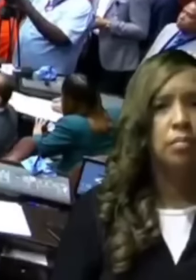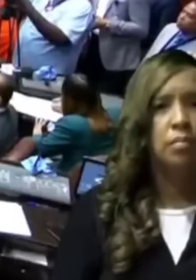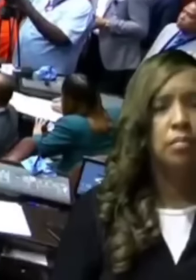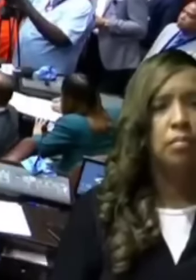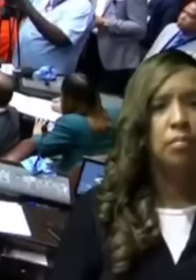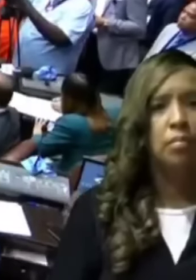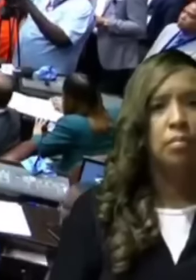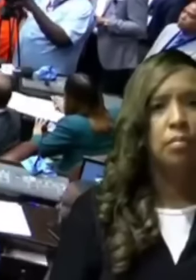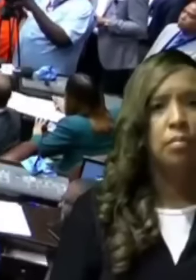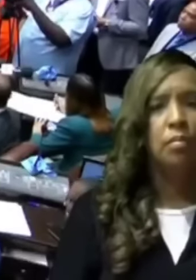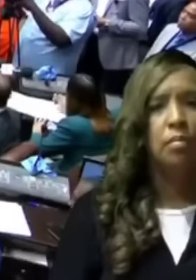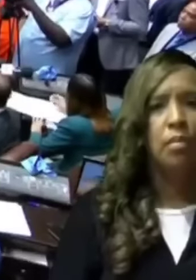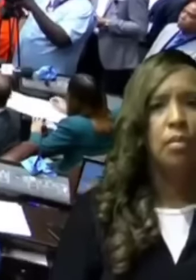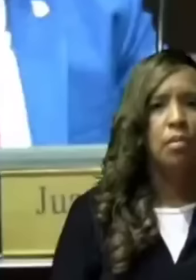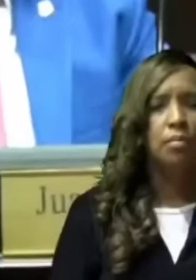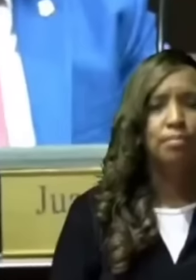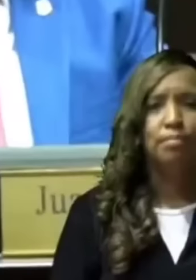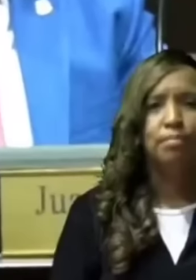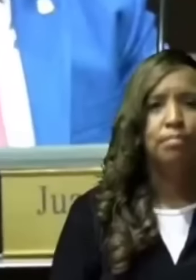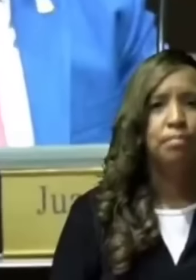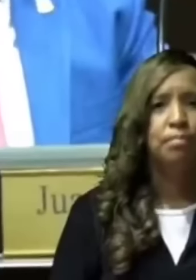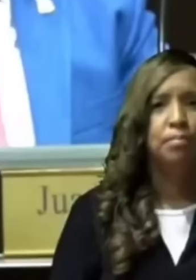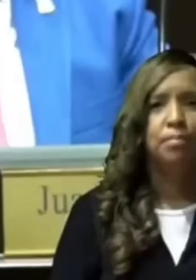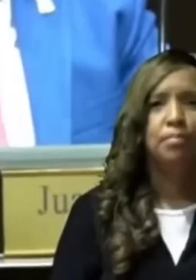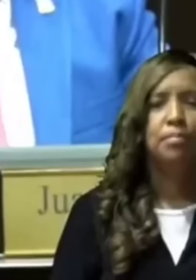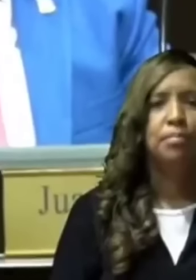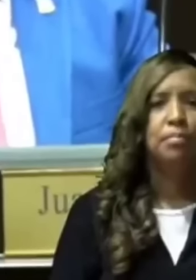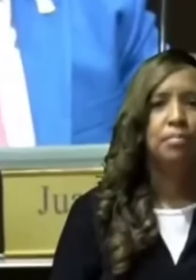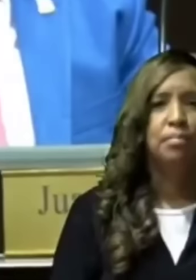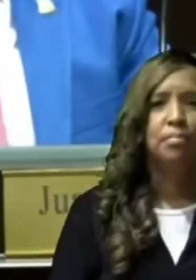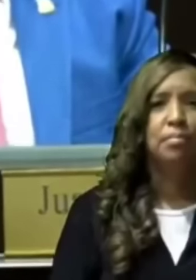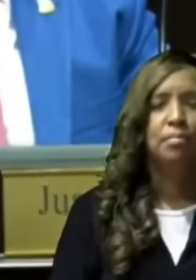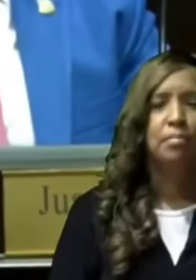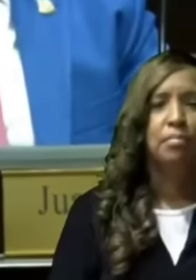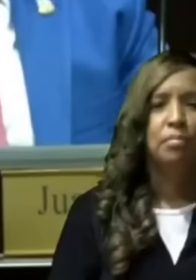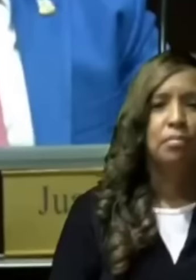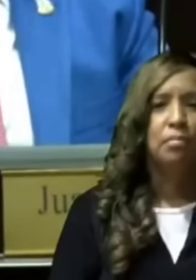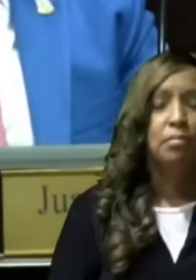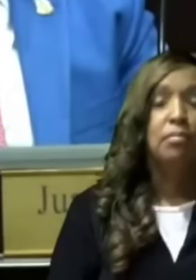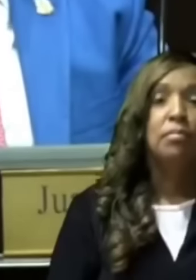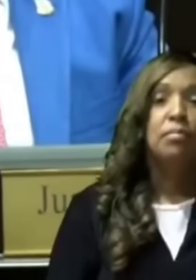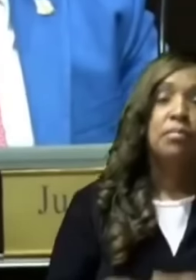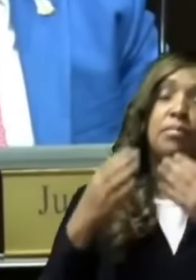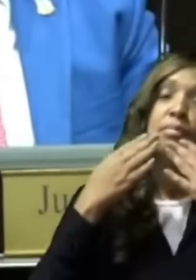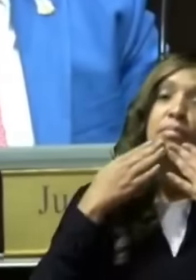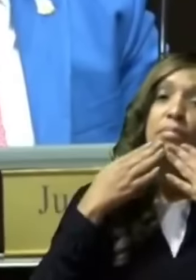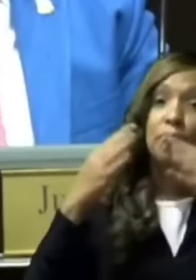presidente, bufete directivo, diputados y diputadas.